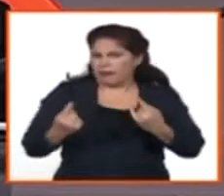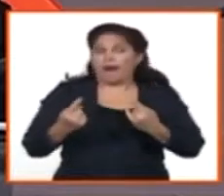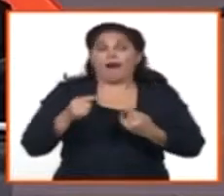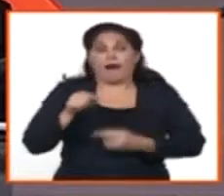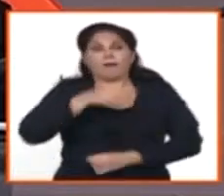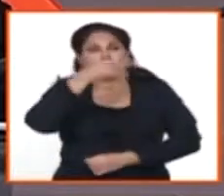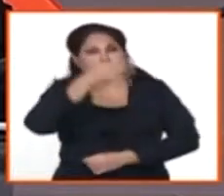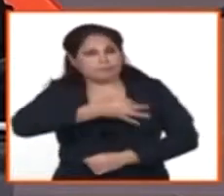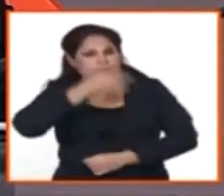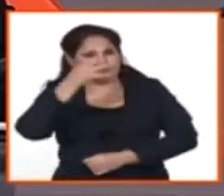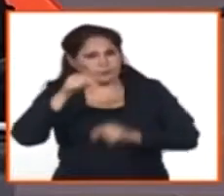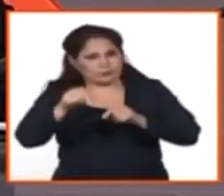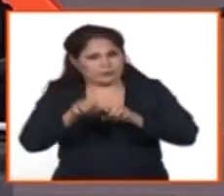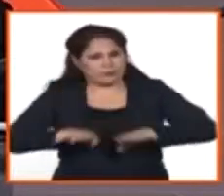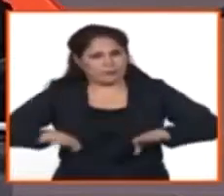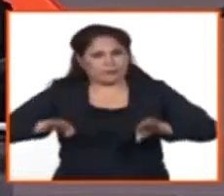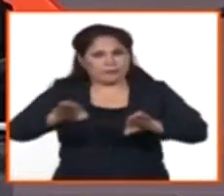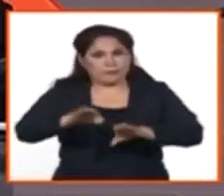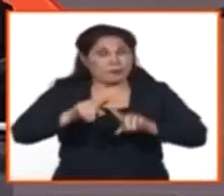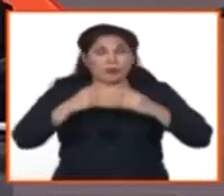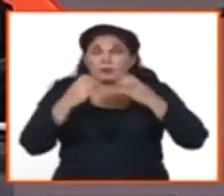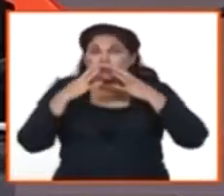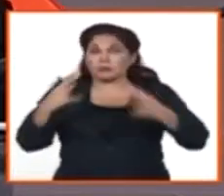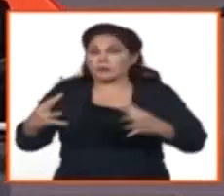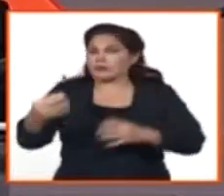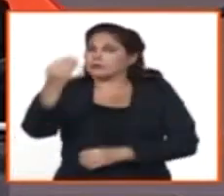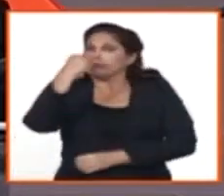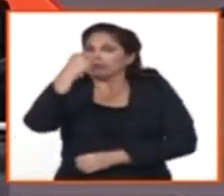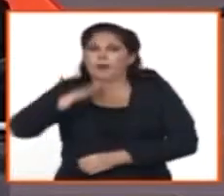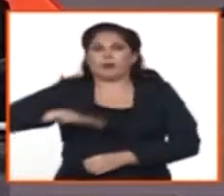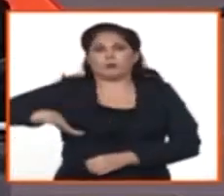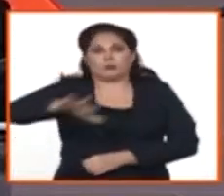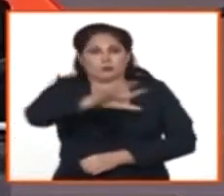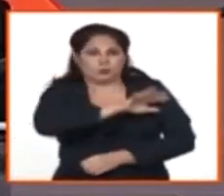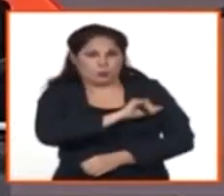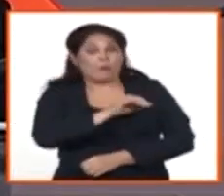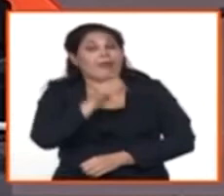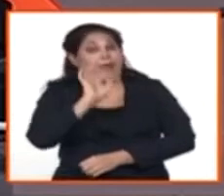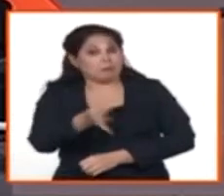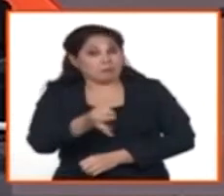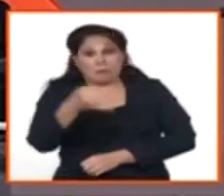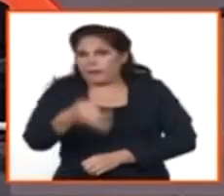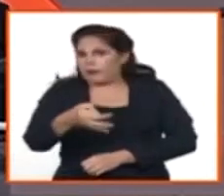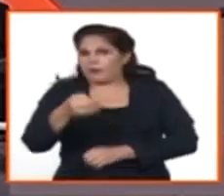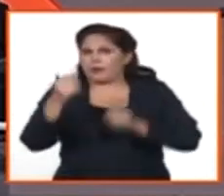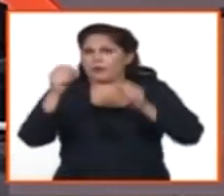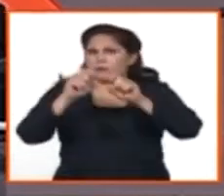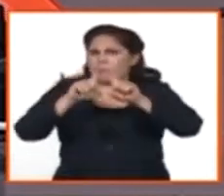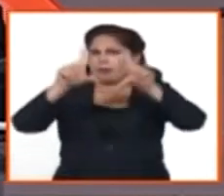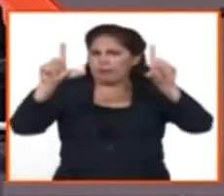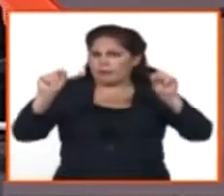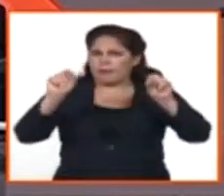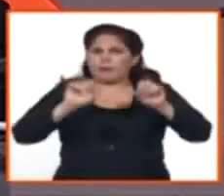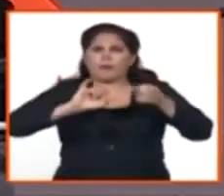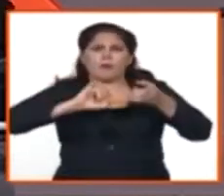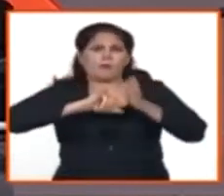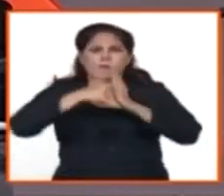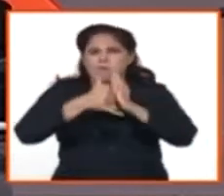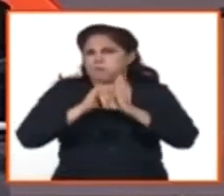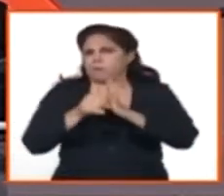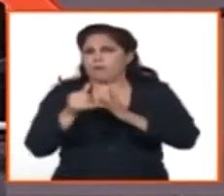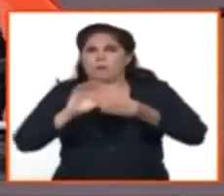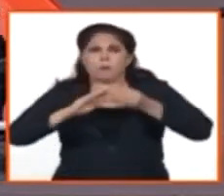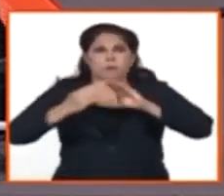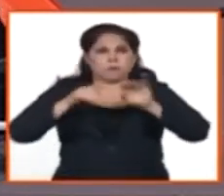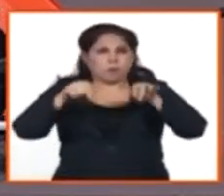tan vital en la vida de todos los cubanos, cómo se ha llegado al consenso de ese proyecto, cómo se discute aún